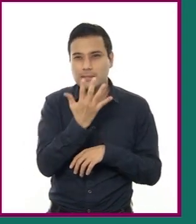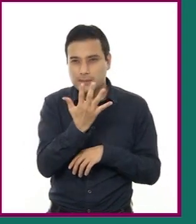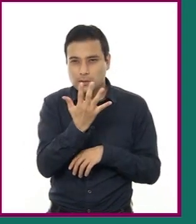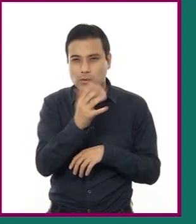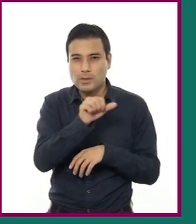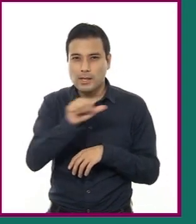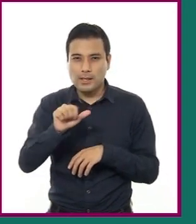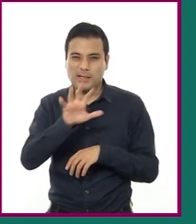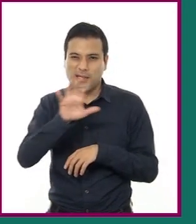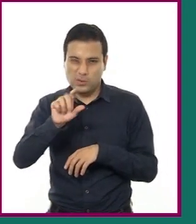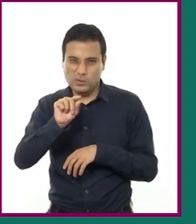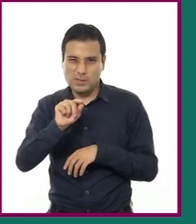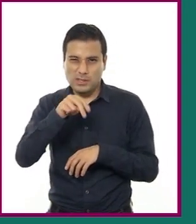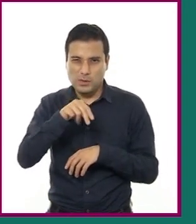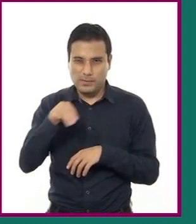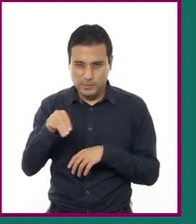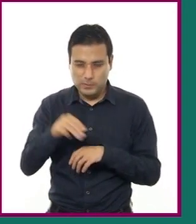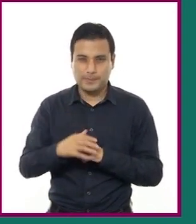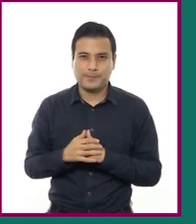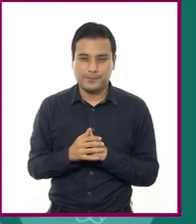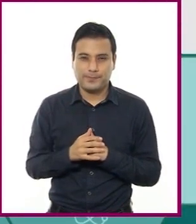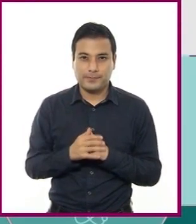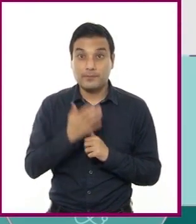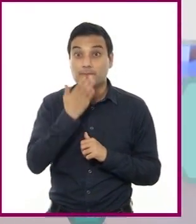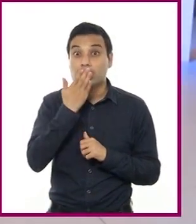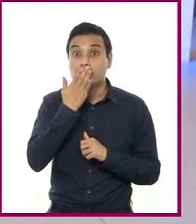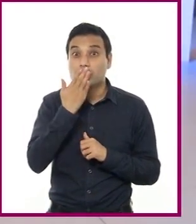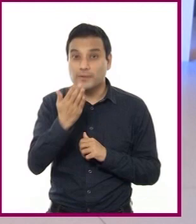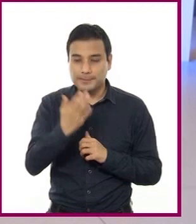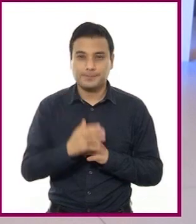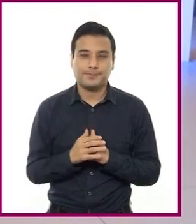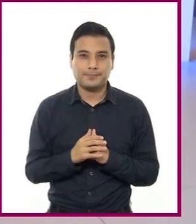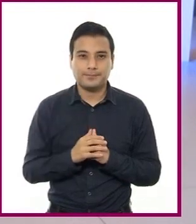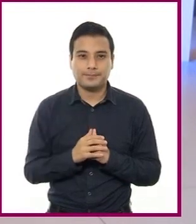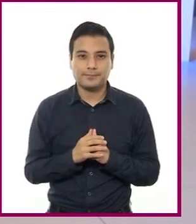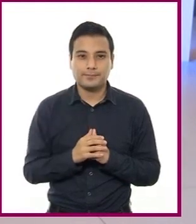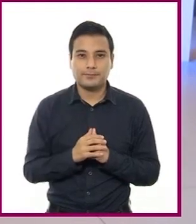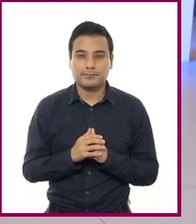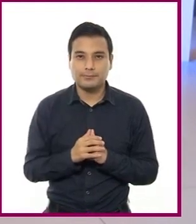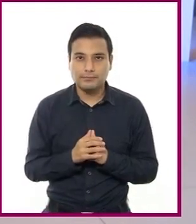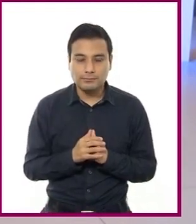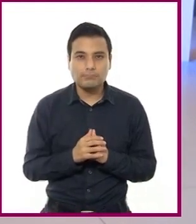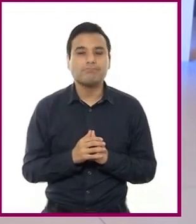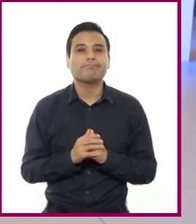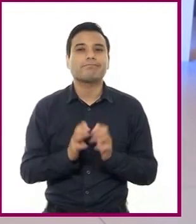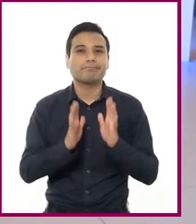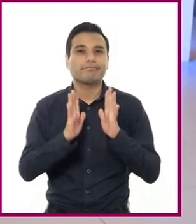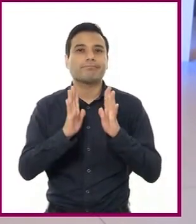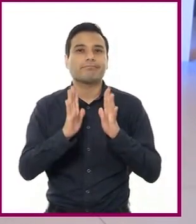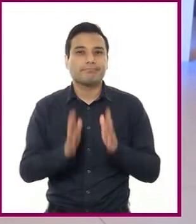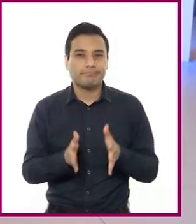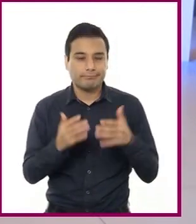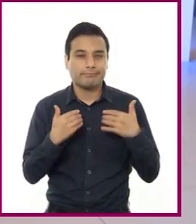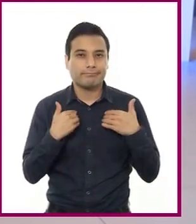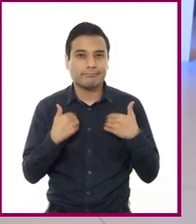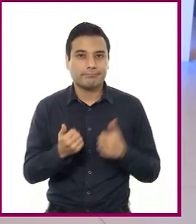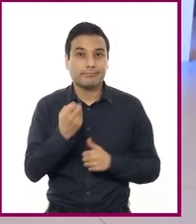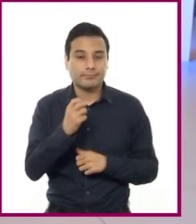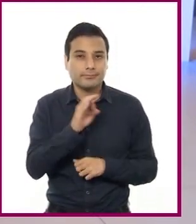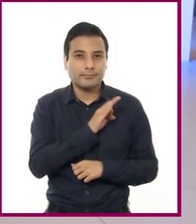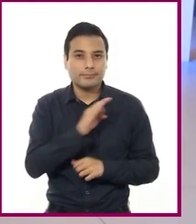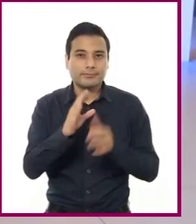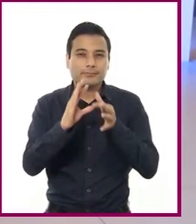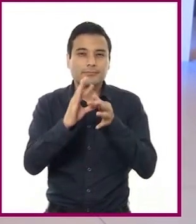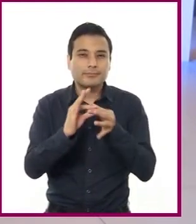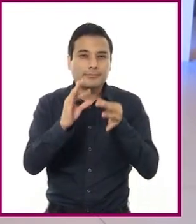los 570 nanómetros. Muy bien, maestra. Entonces, la refracción nos ayuda a explicar por qué se forman